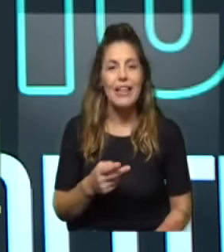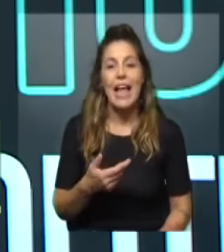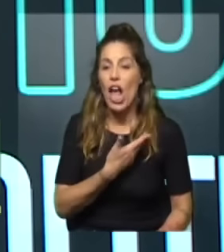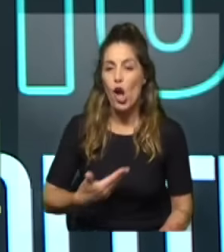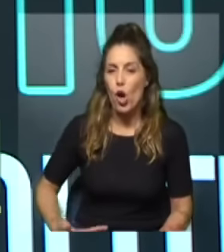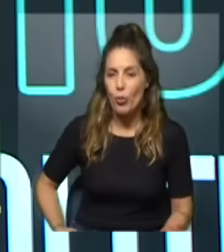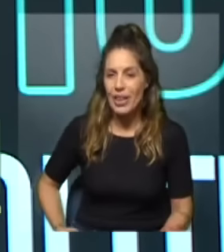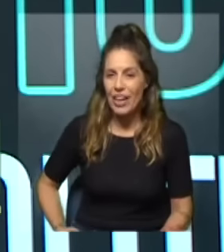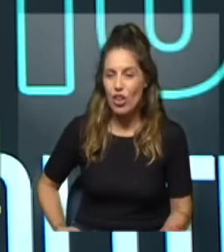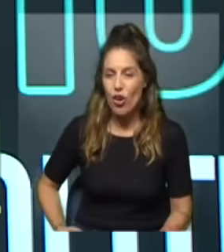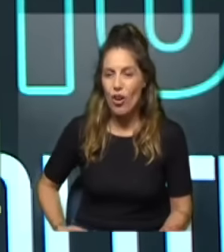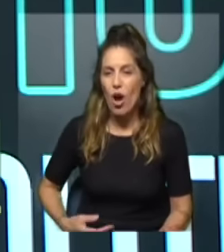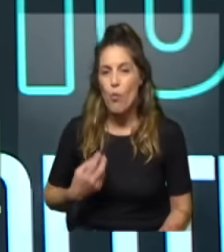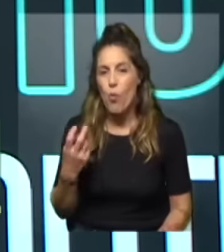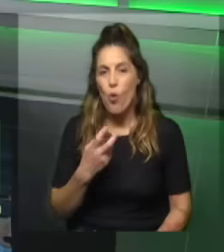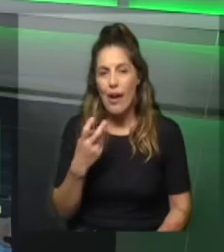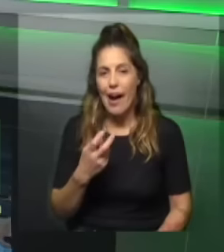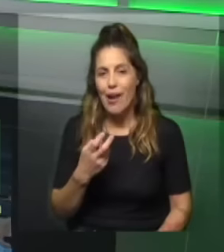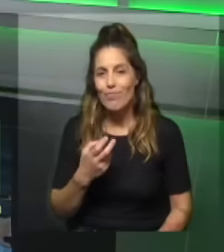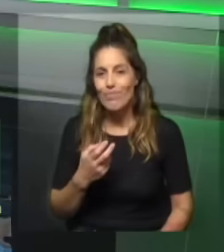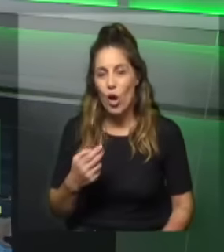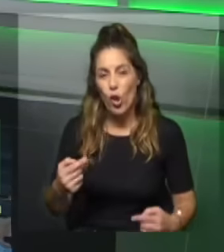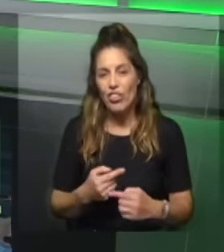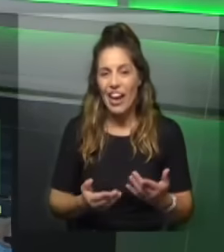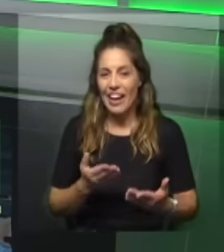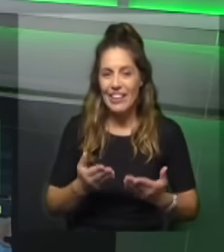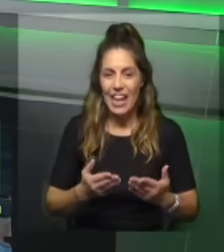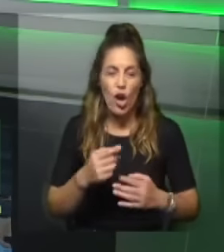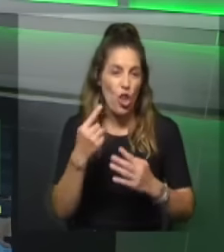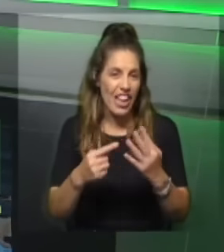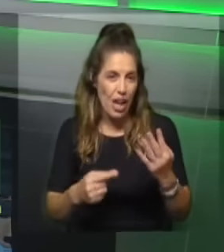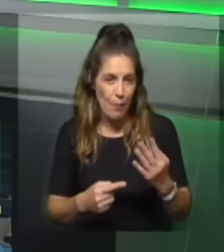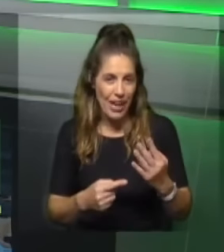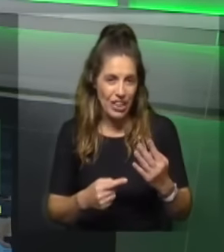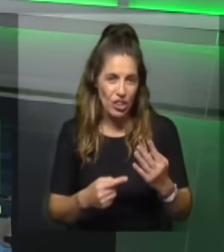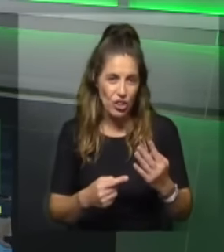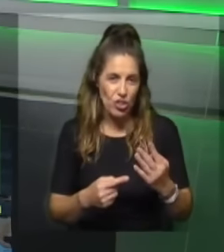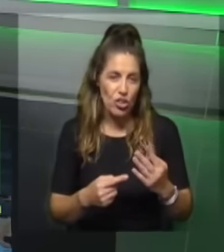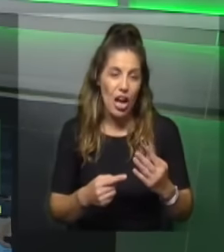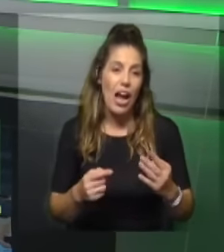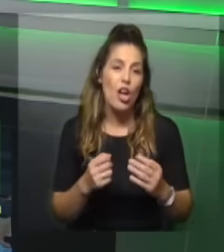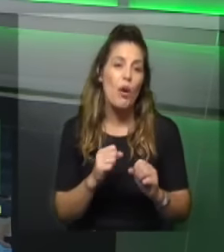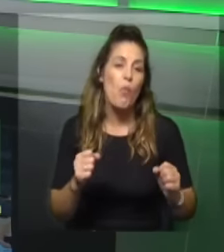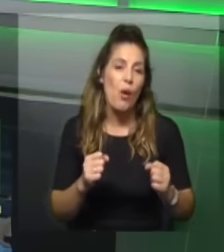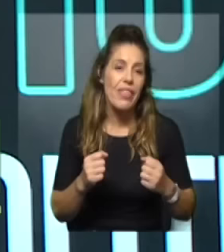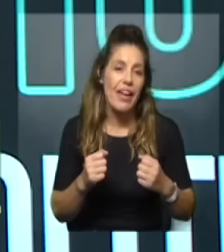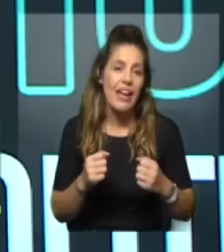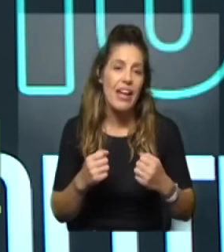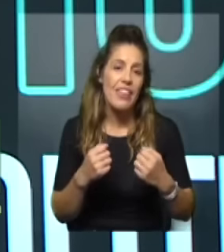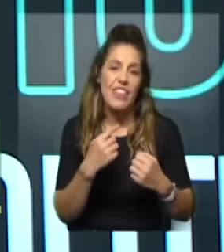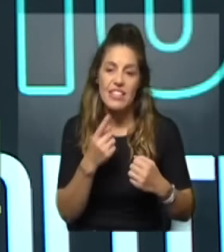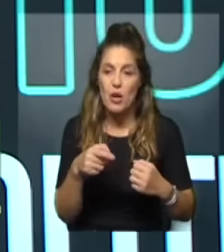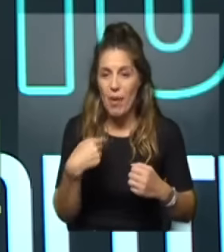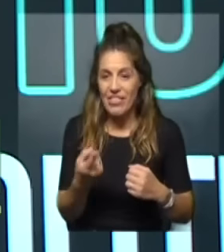contrarrestar con algunos elementos que reafirma y que da pie digamos a a lo que puede ser mañana Qué es decir Bueno hay una